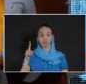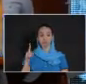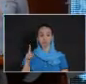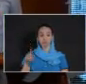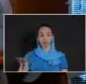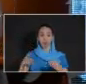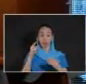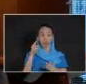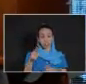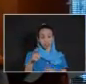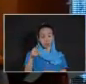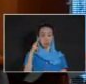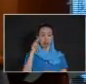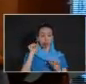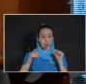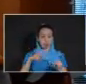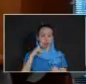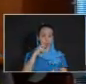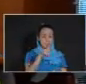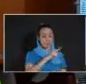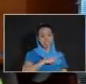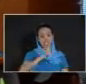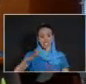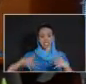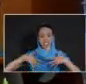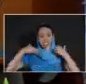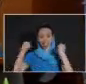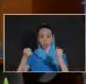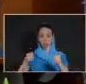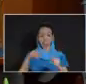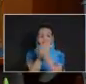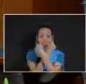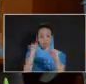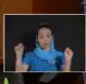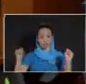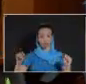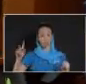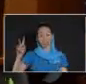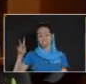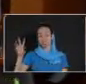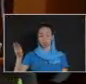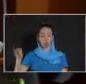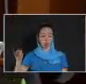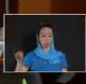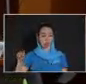ver, sano y salvo, ¿verdad? No pasó nada.